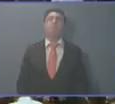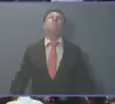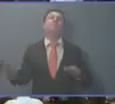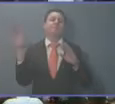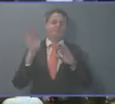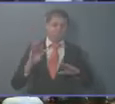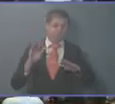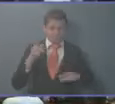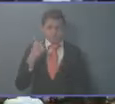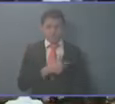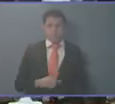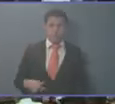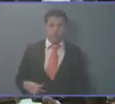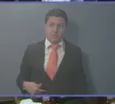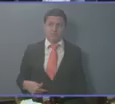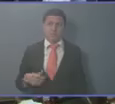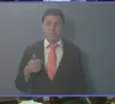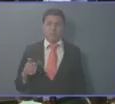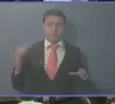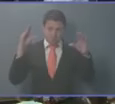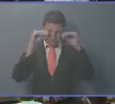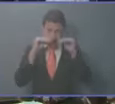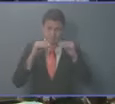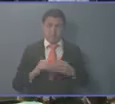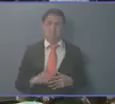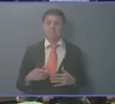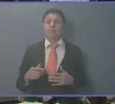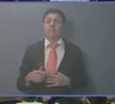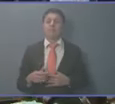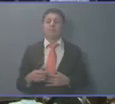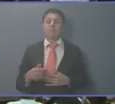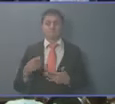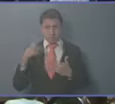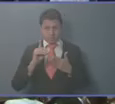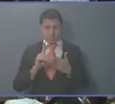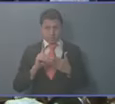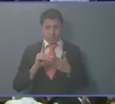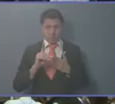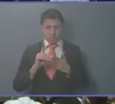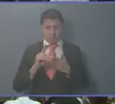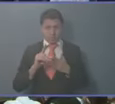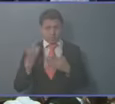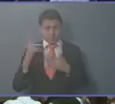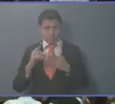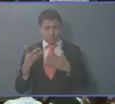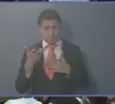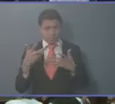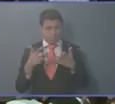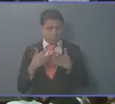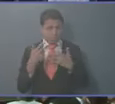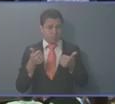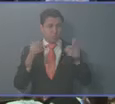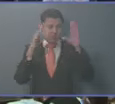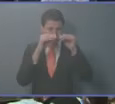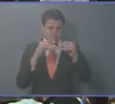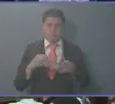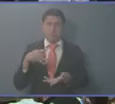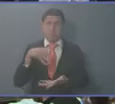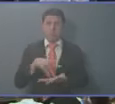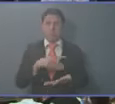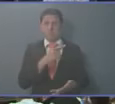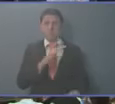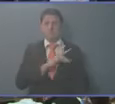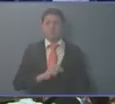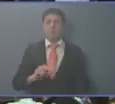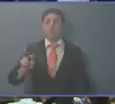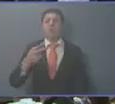Gracias, presidente. Buenas noches. Buenas noches, colegas. Y sin lugar a dudas, buenas noches al pueblo